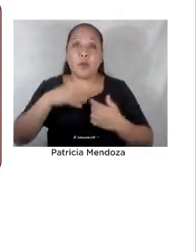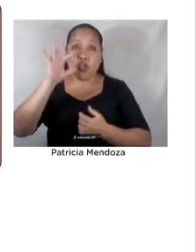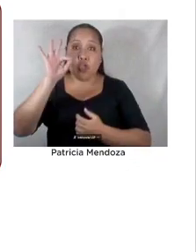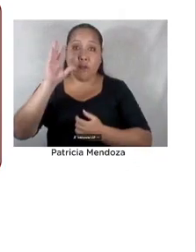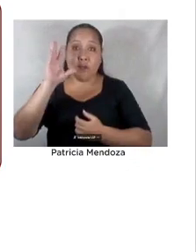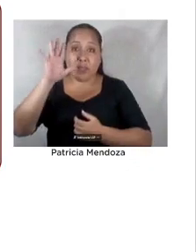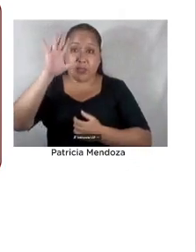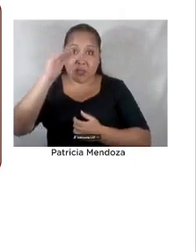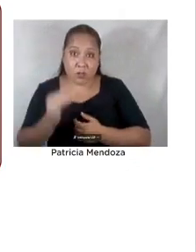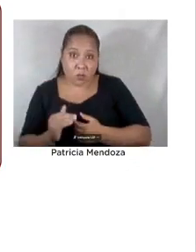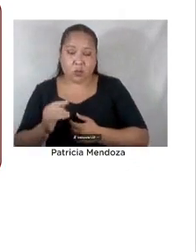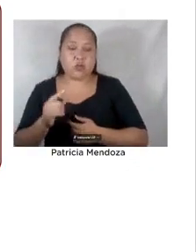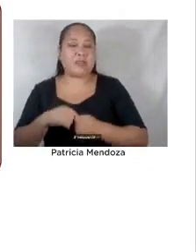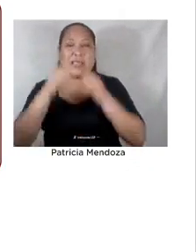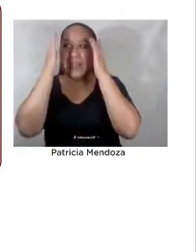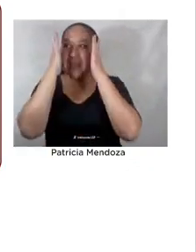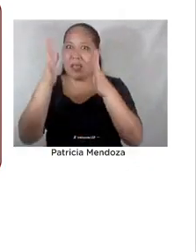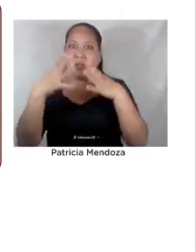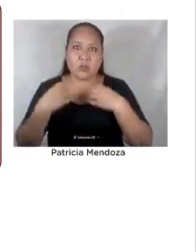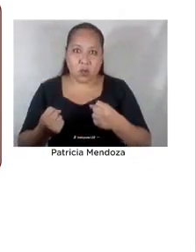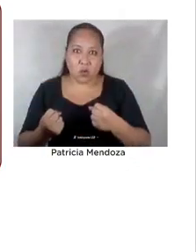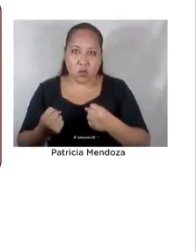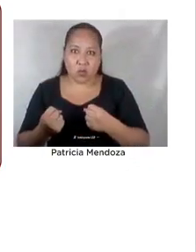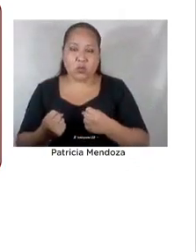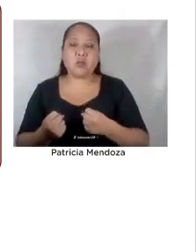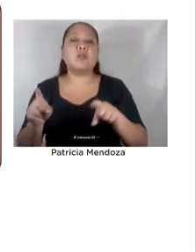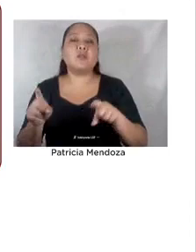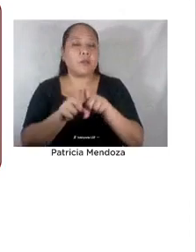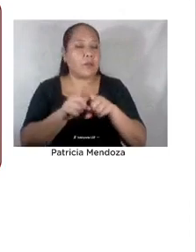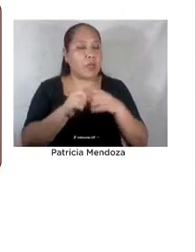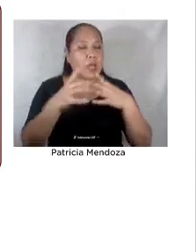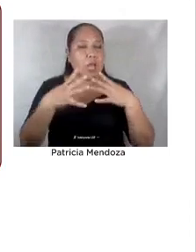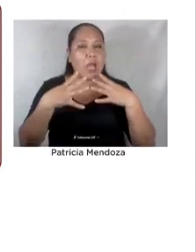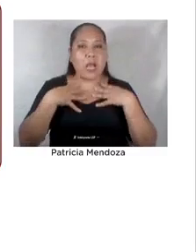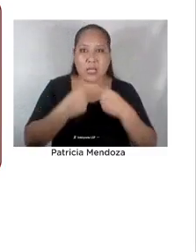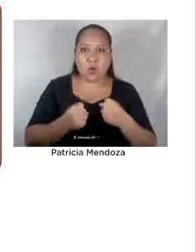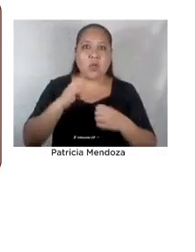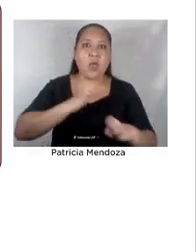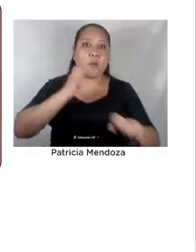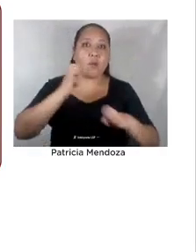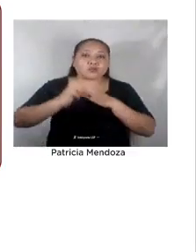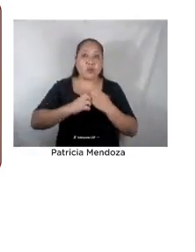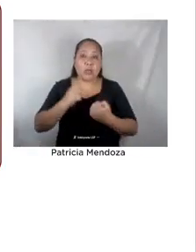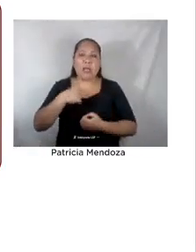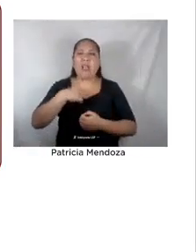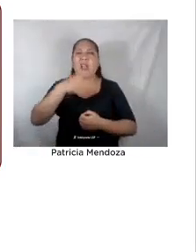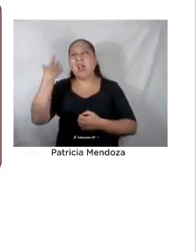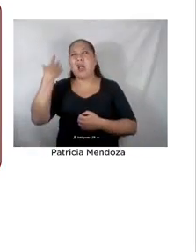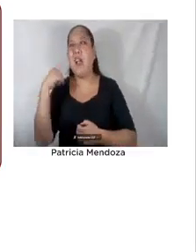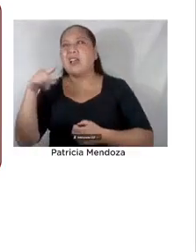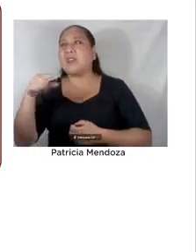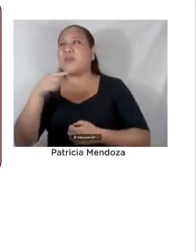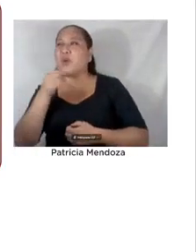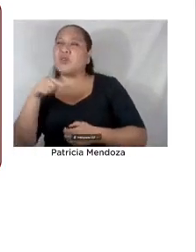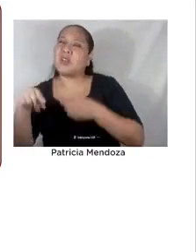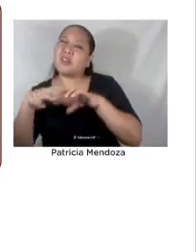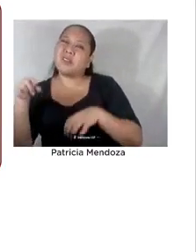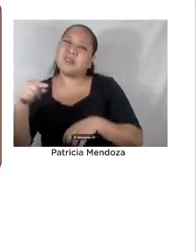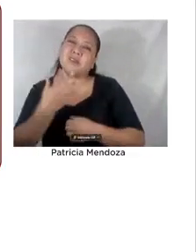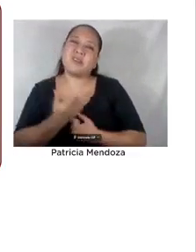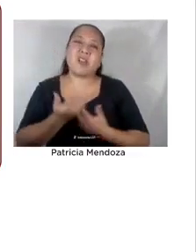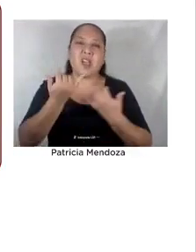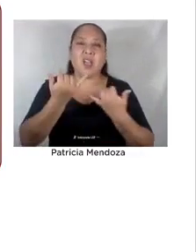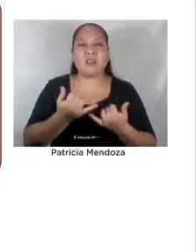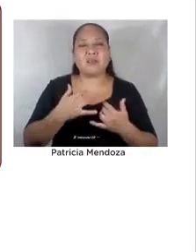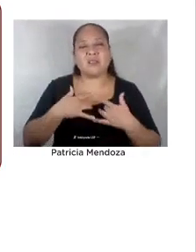atento a si es que de pronto dejaron de gustarme hacer las cosas que antes me gustaban, tengo que estar atento a si es que estoy mucho más renegón